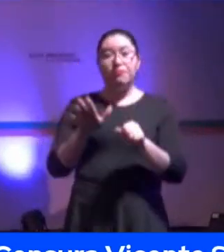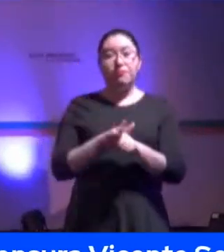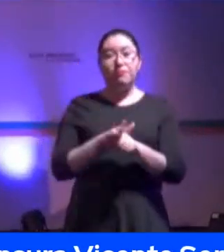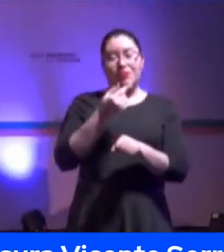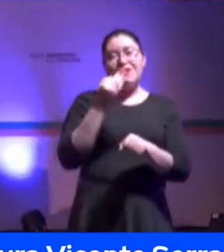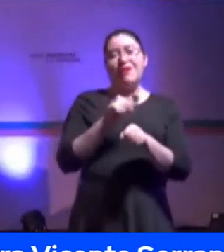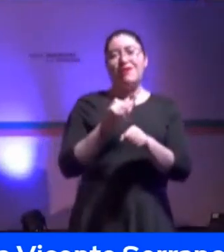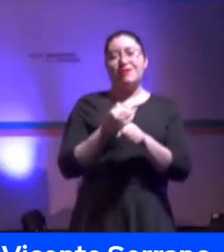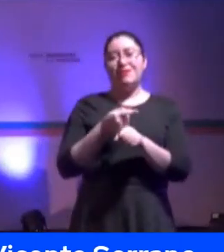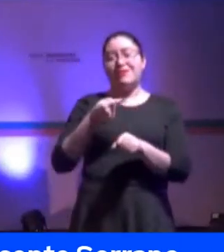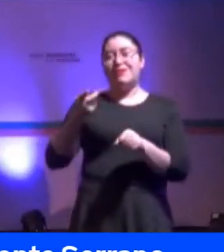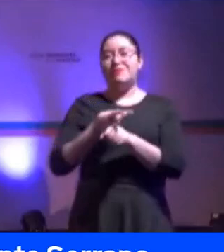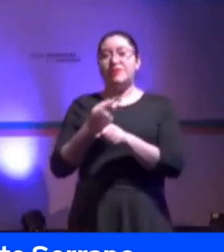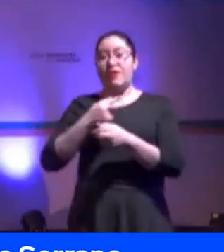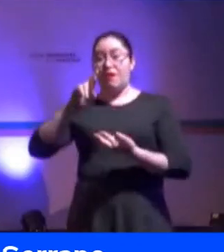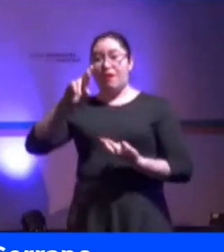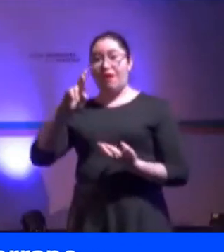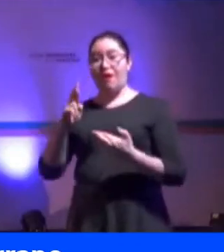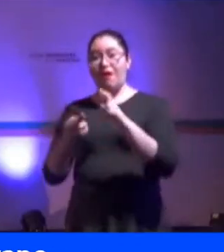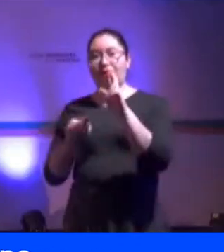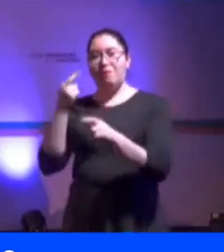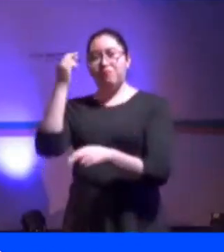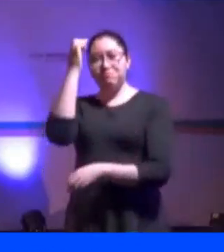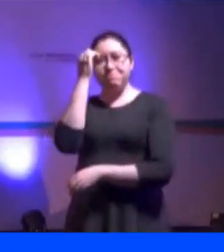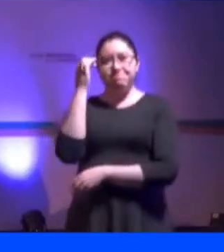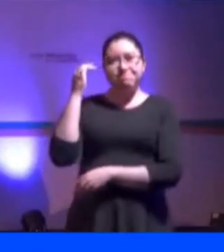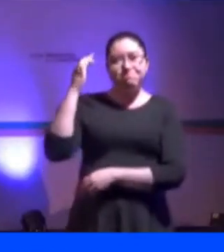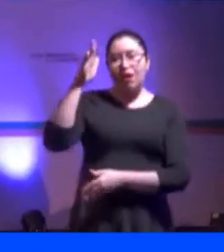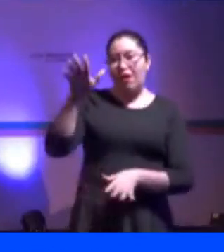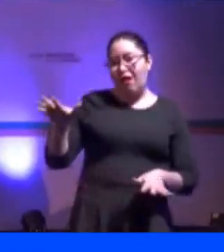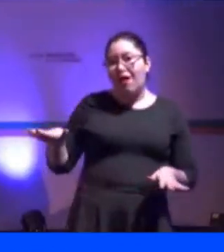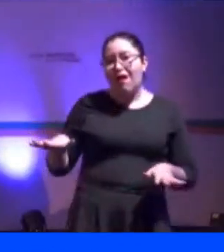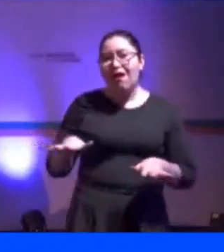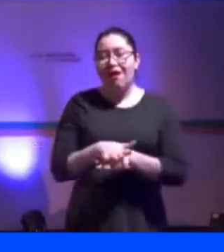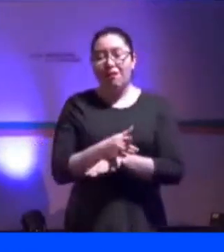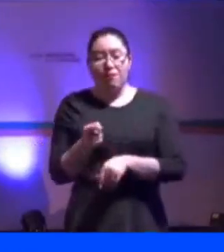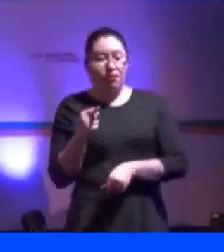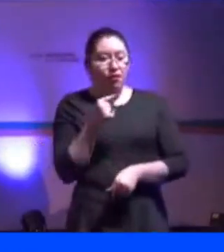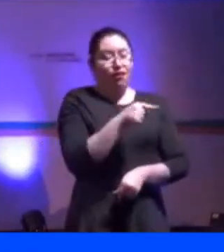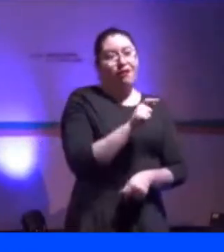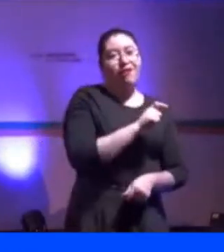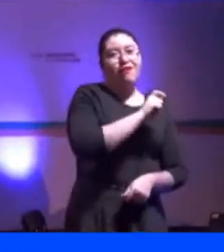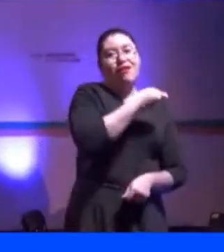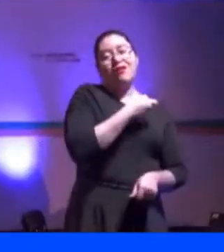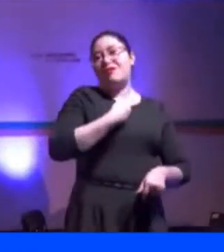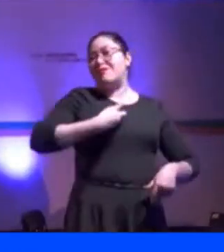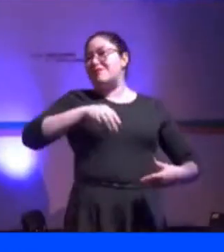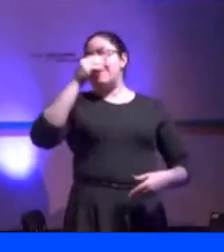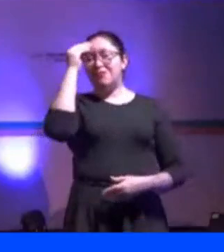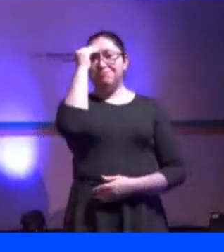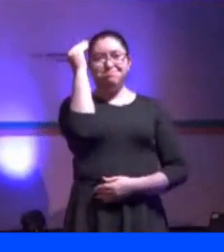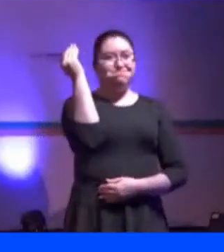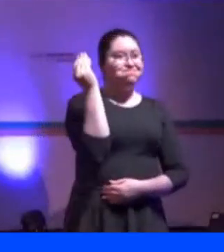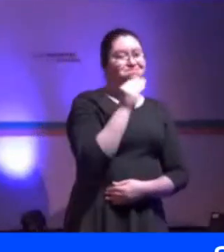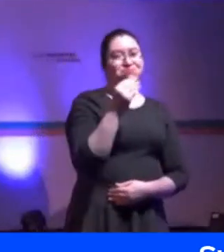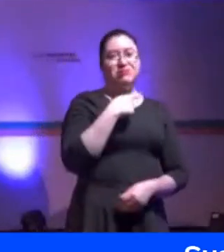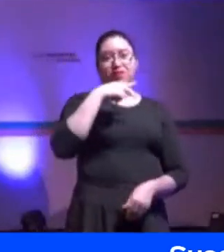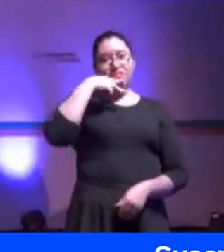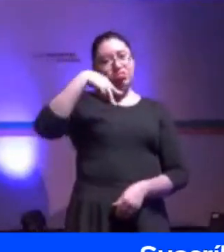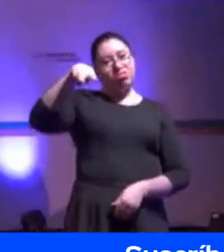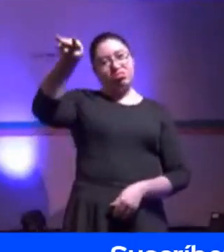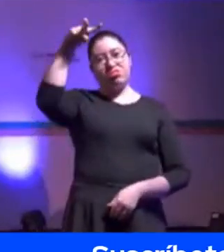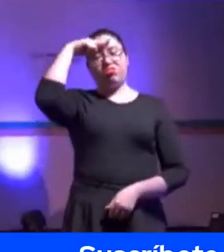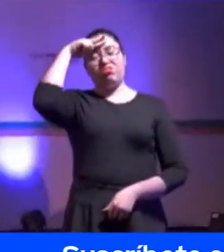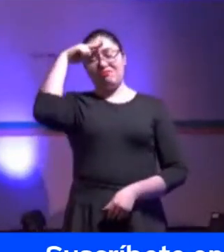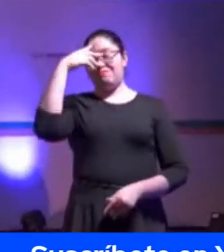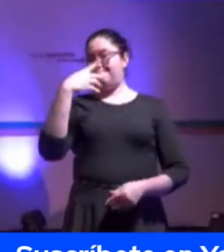se incentiva la revolución de las conciencias, de este otro es la calle de la pesadilla, de la ignorancia, de